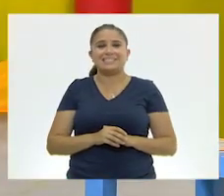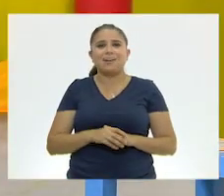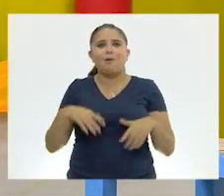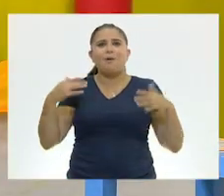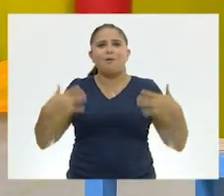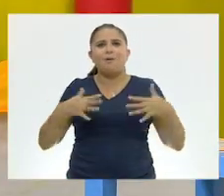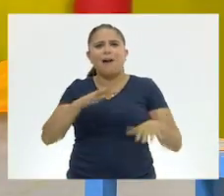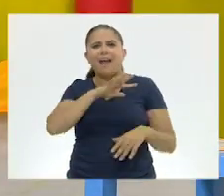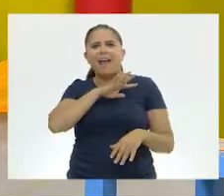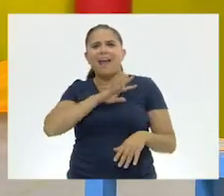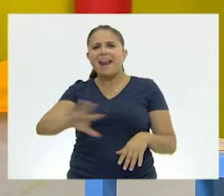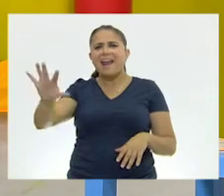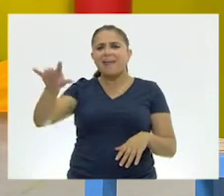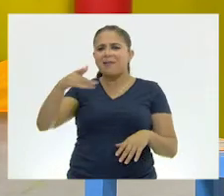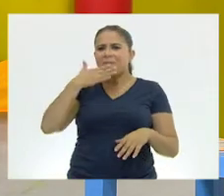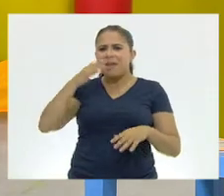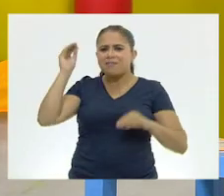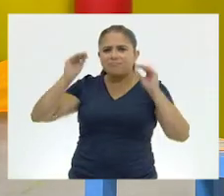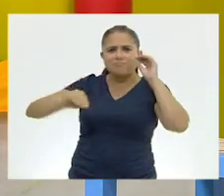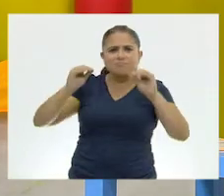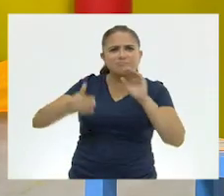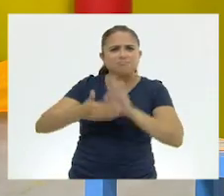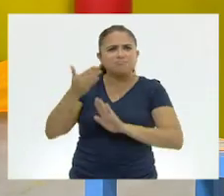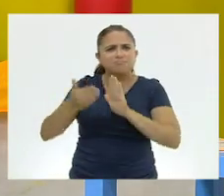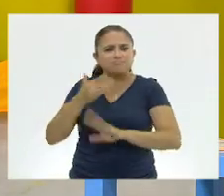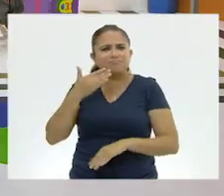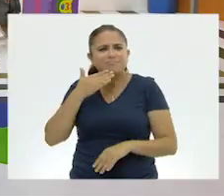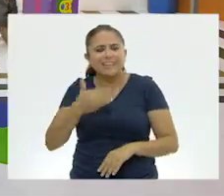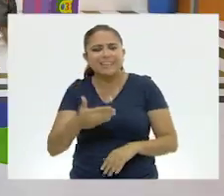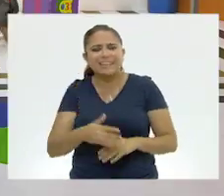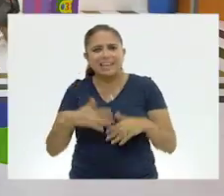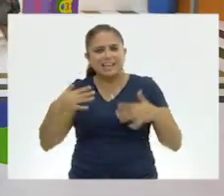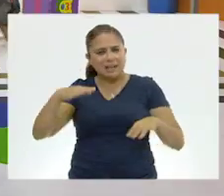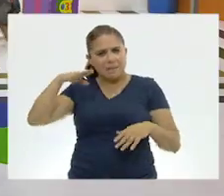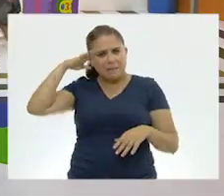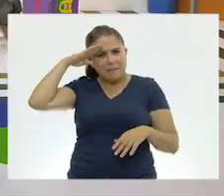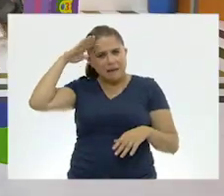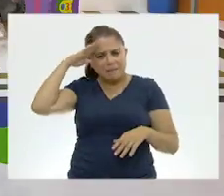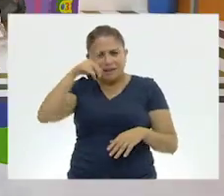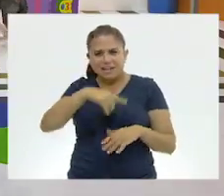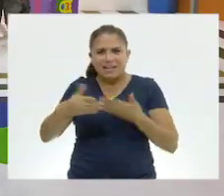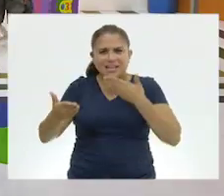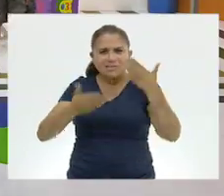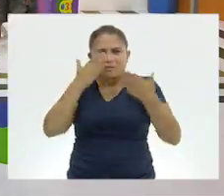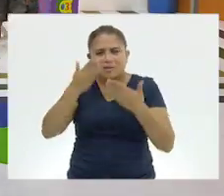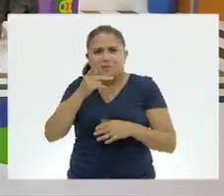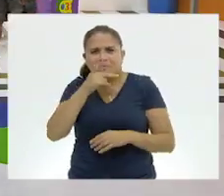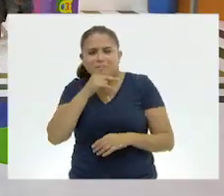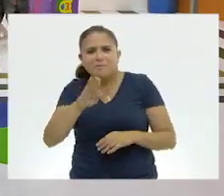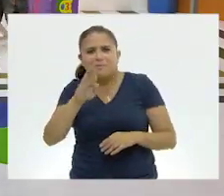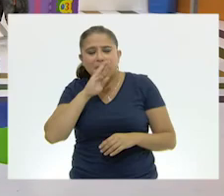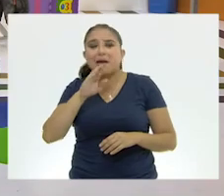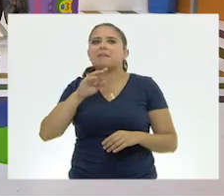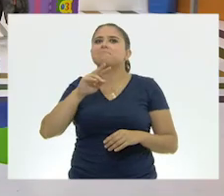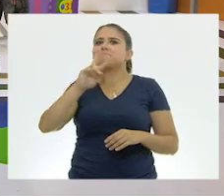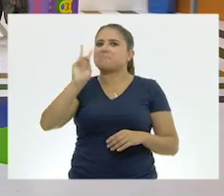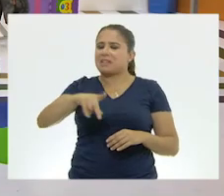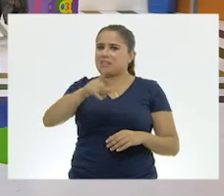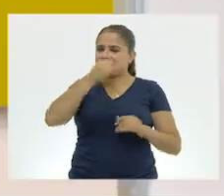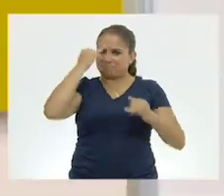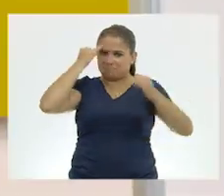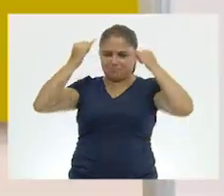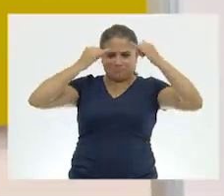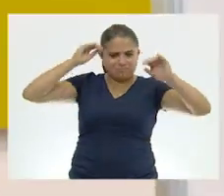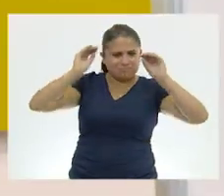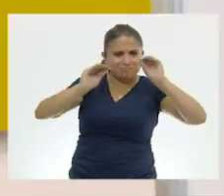¡Está increíble! ¡Qué bien construido! Oye, qué barbaridad. Estos estudiantes y sus papás sí que son